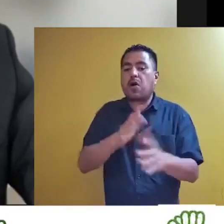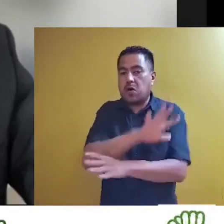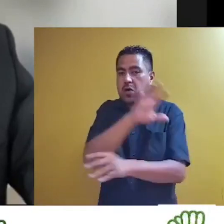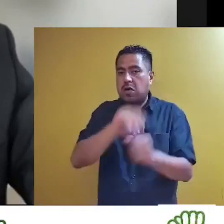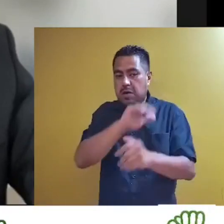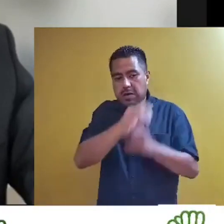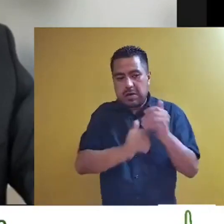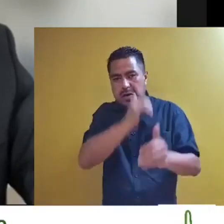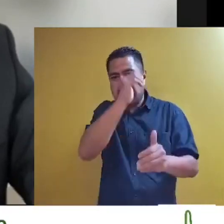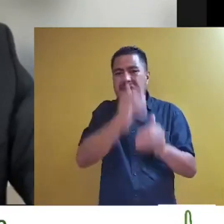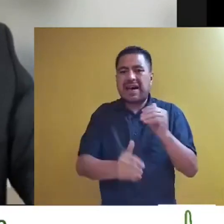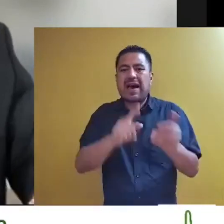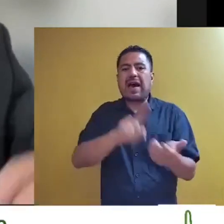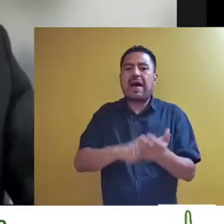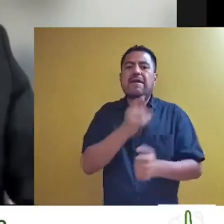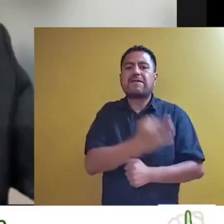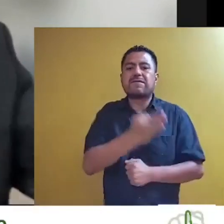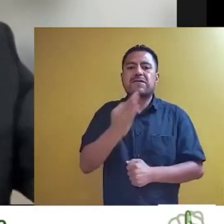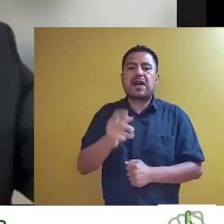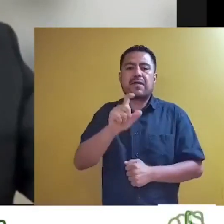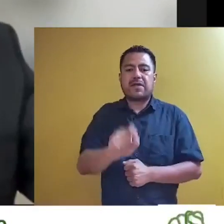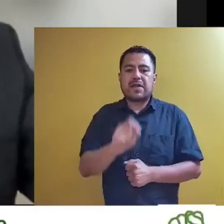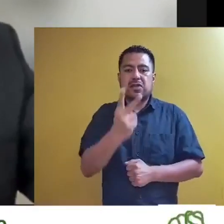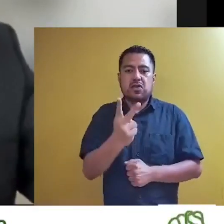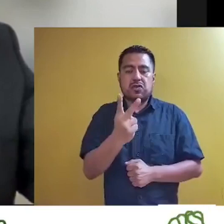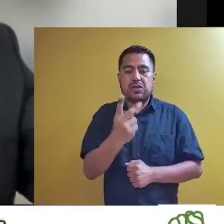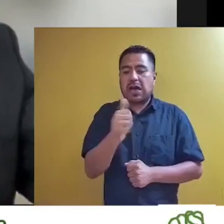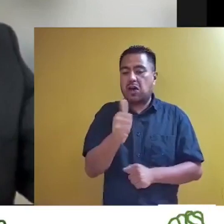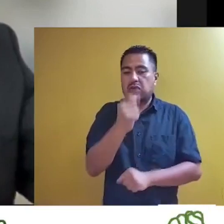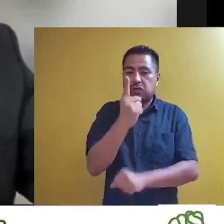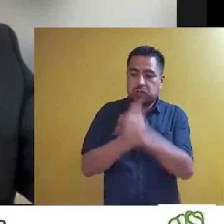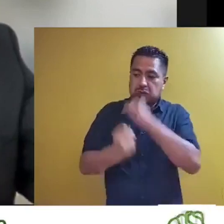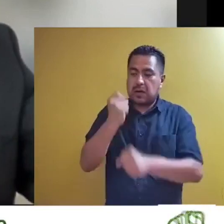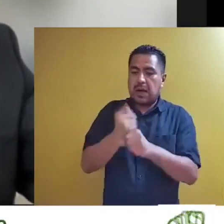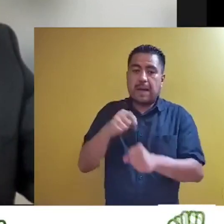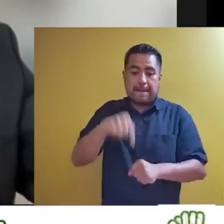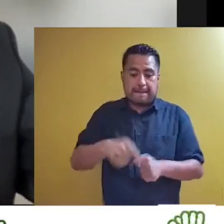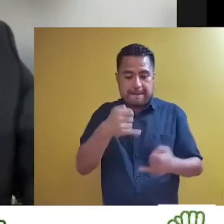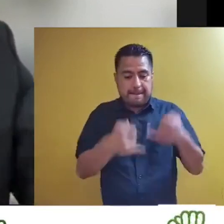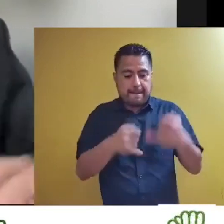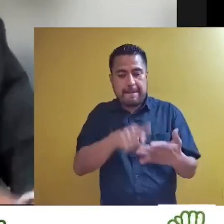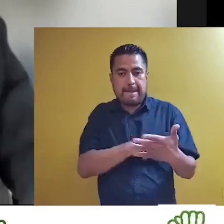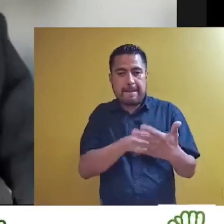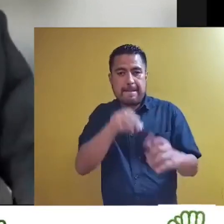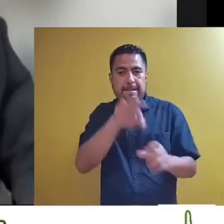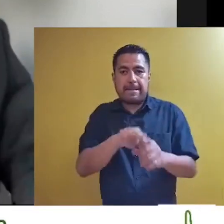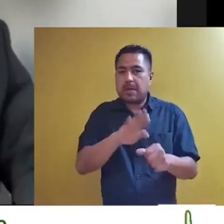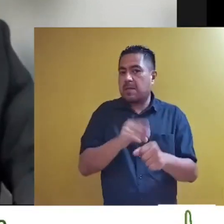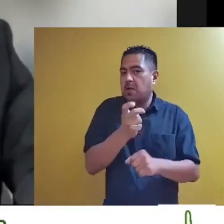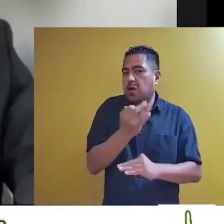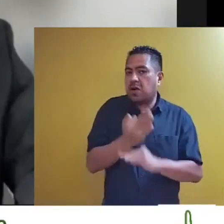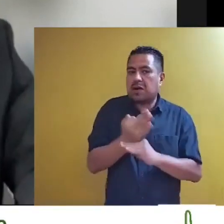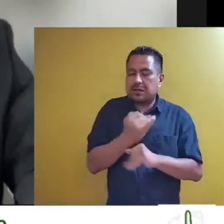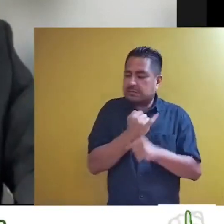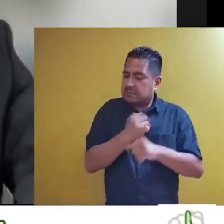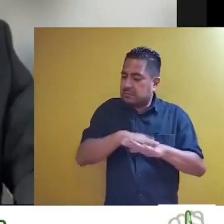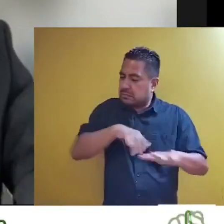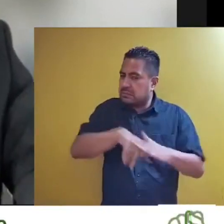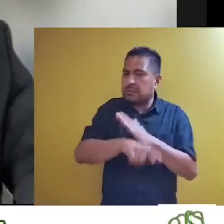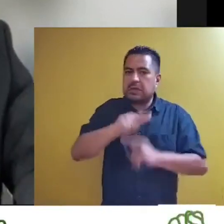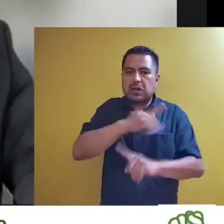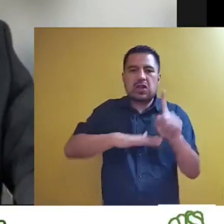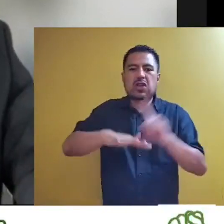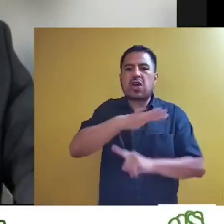cumplido el acuerdo plenario de fecha 22 de agosto del año pasado, emitido por este Tribunal Electoral, ello porque del análisis realizado en torno a